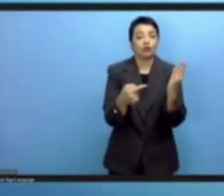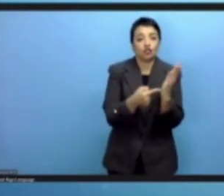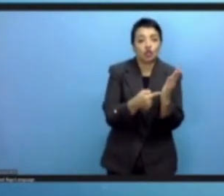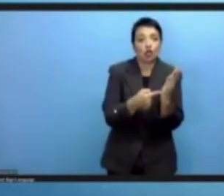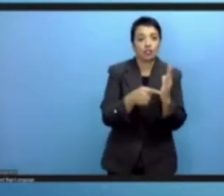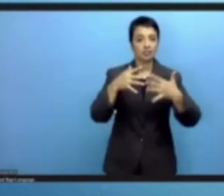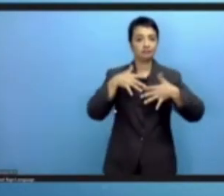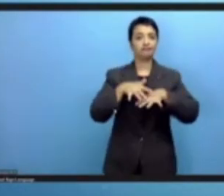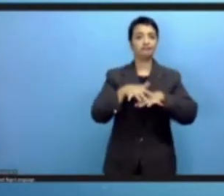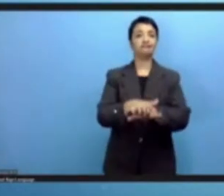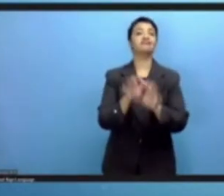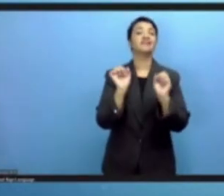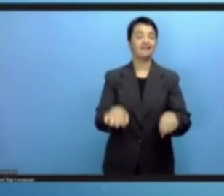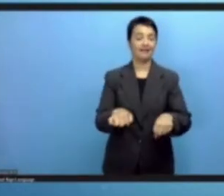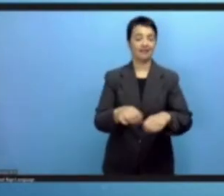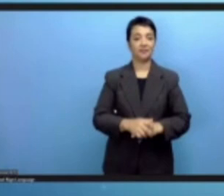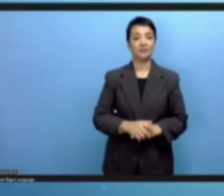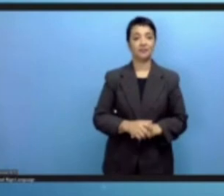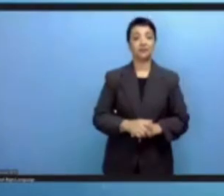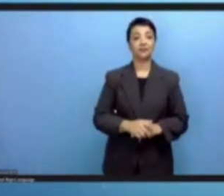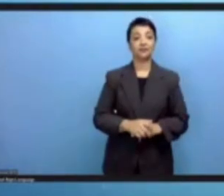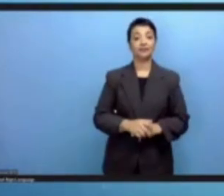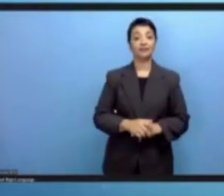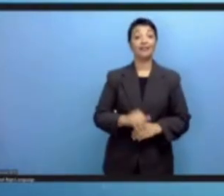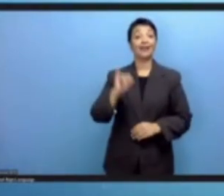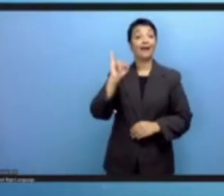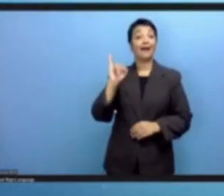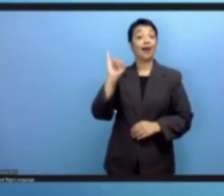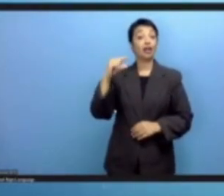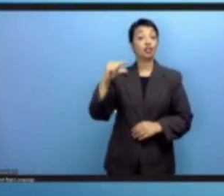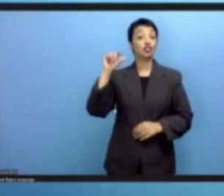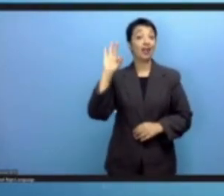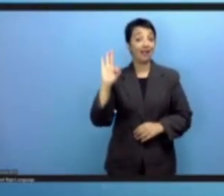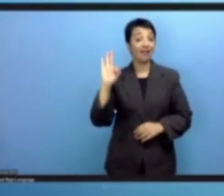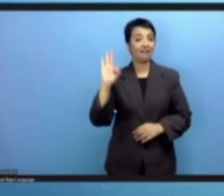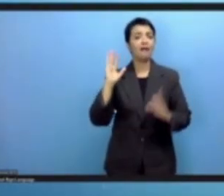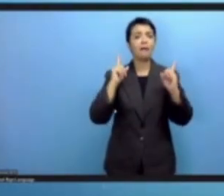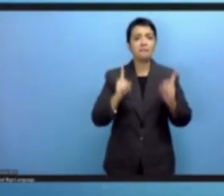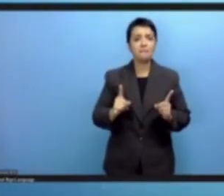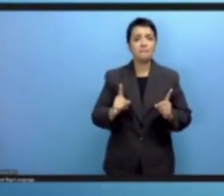regulamos estas tecnologías el Foro de cobranza de internet